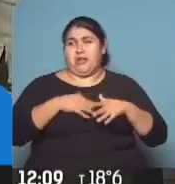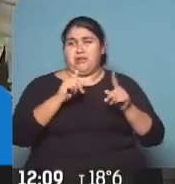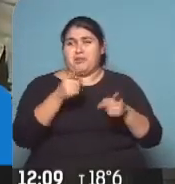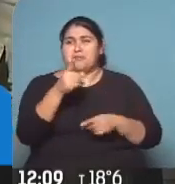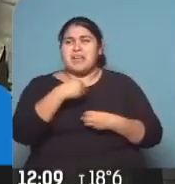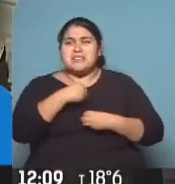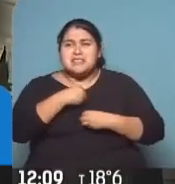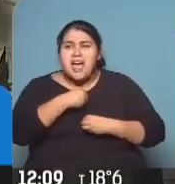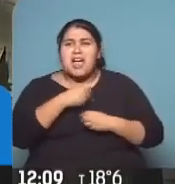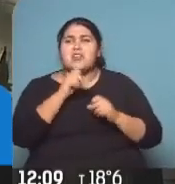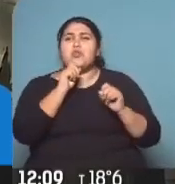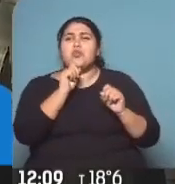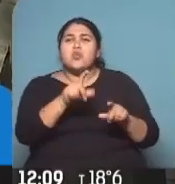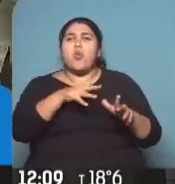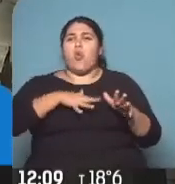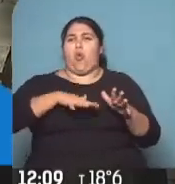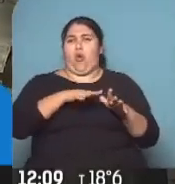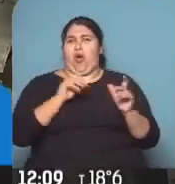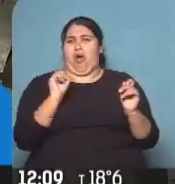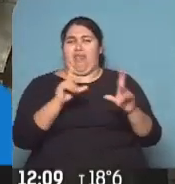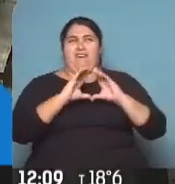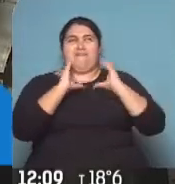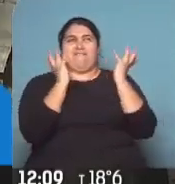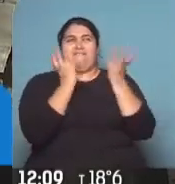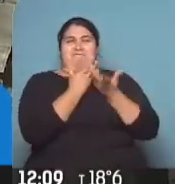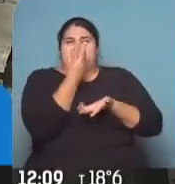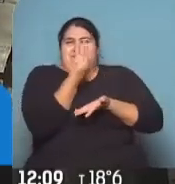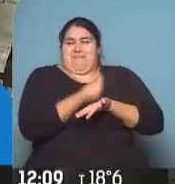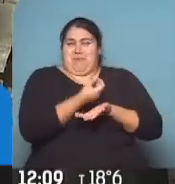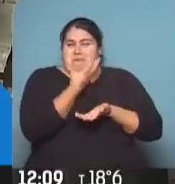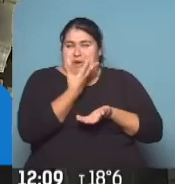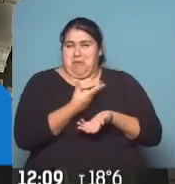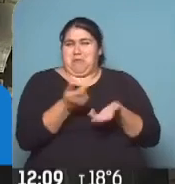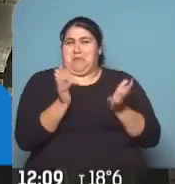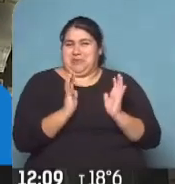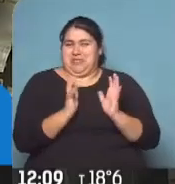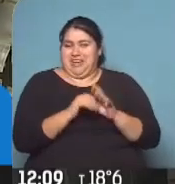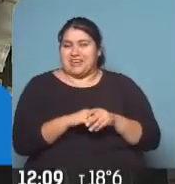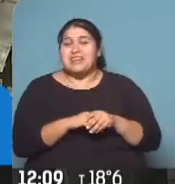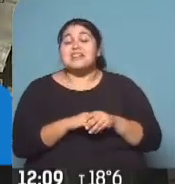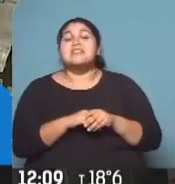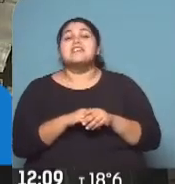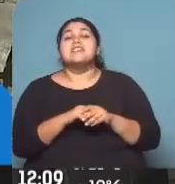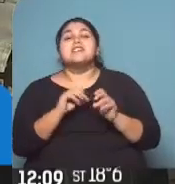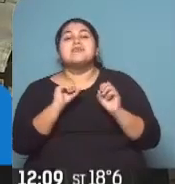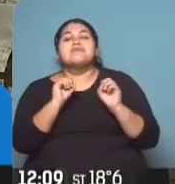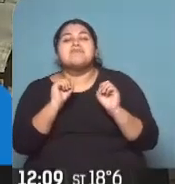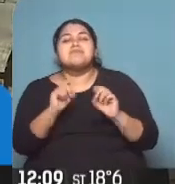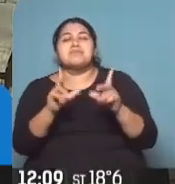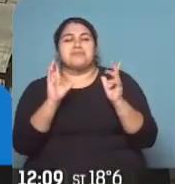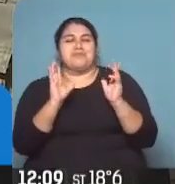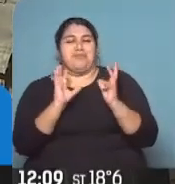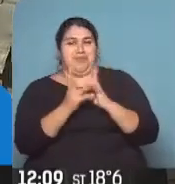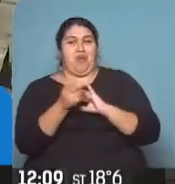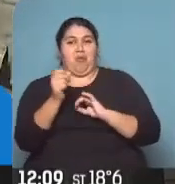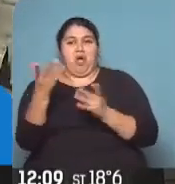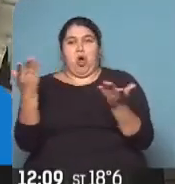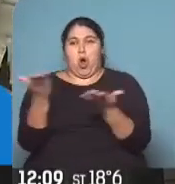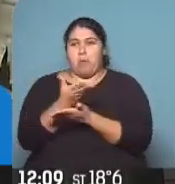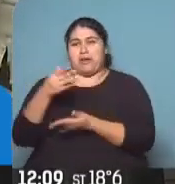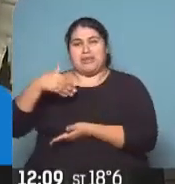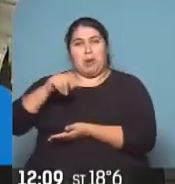siente que es su lugar en el mundo y esto es algo maravilloso lo que ella pueda compartir con matías este tema de